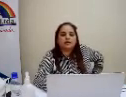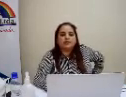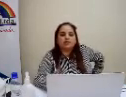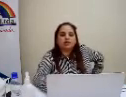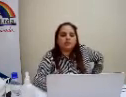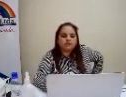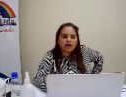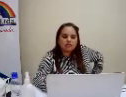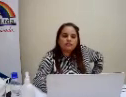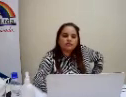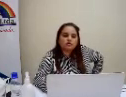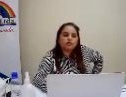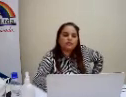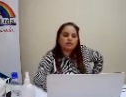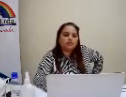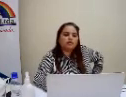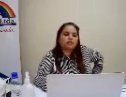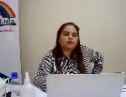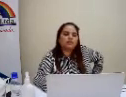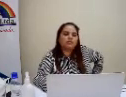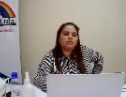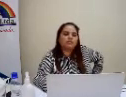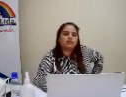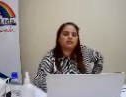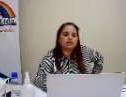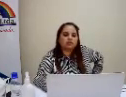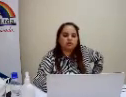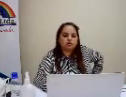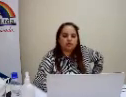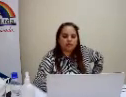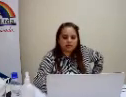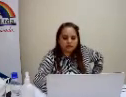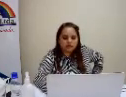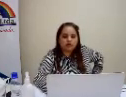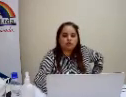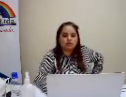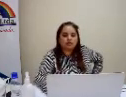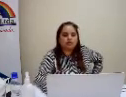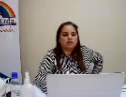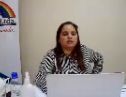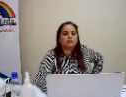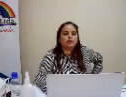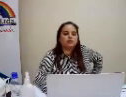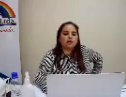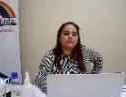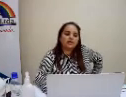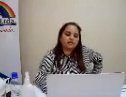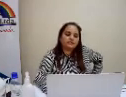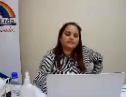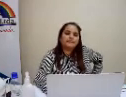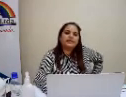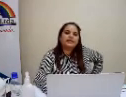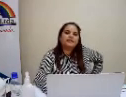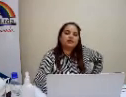¿verdad? Pero si tenemos varios episodios depresivos, estamos hablando de lo que se llama el trastorno depresivo recurrente, que puede durar